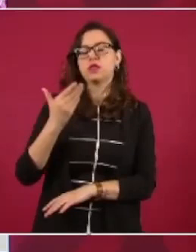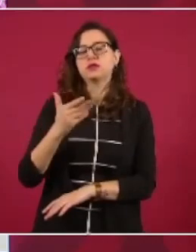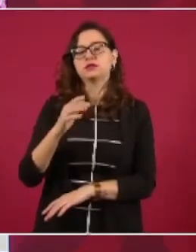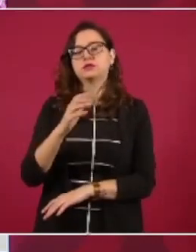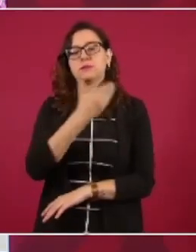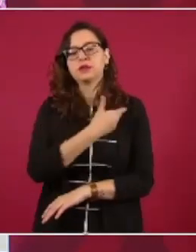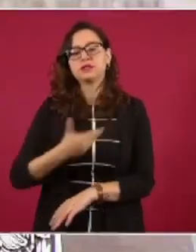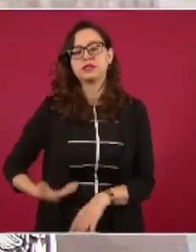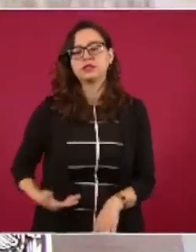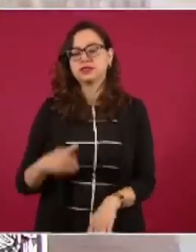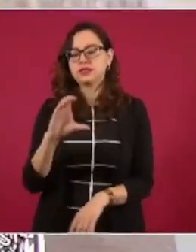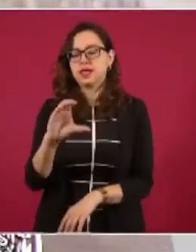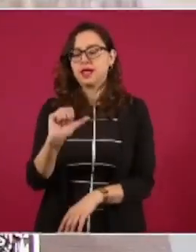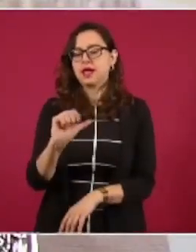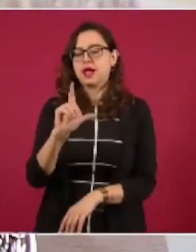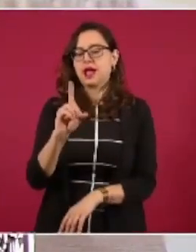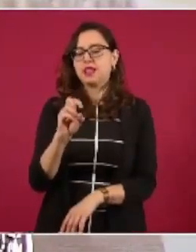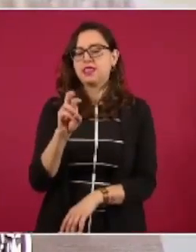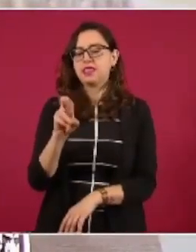que lo compraron